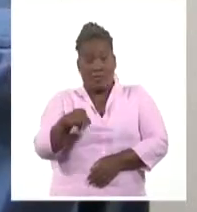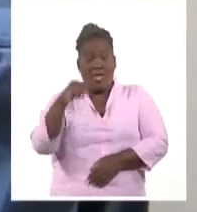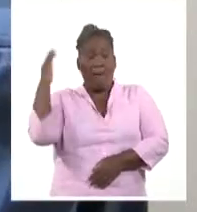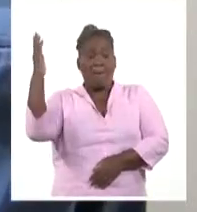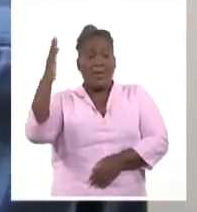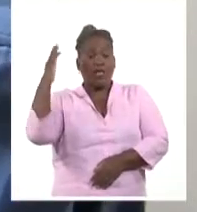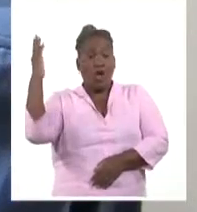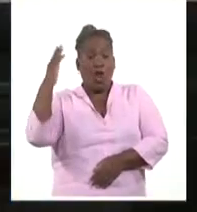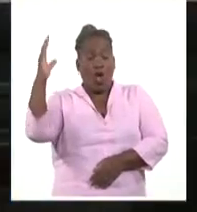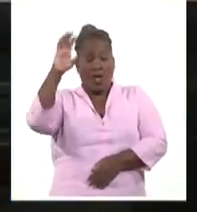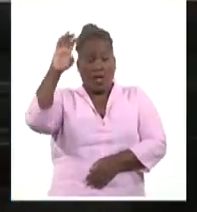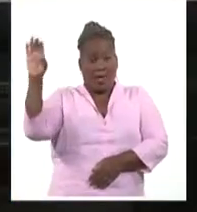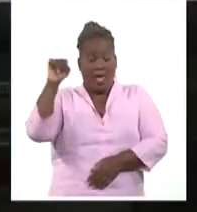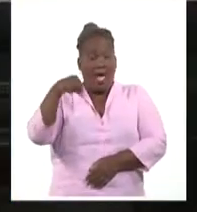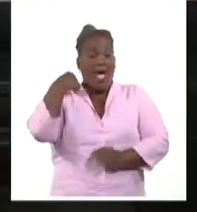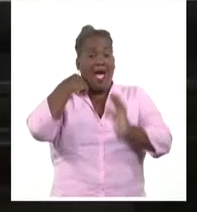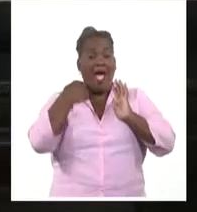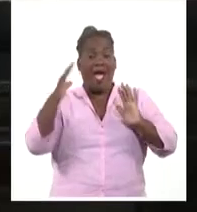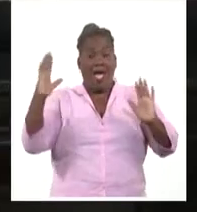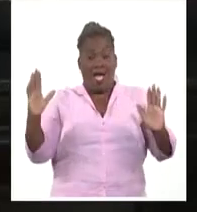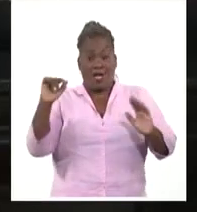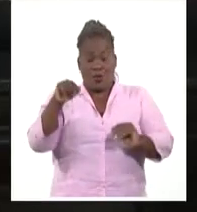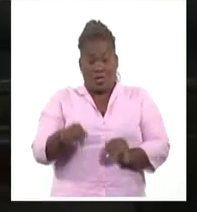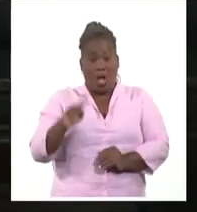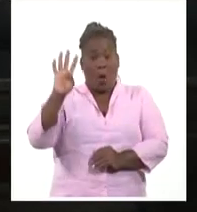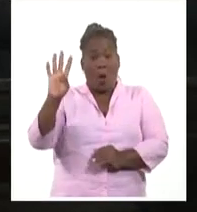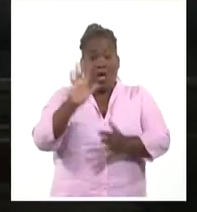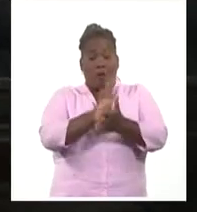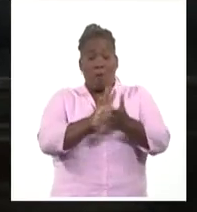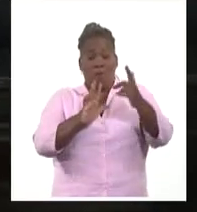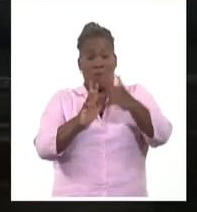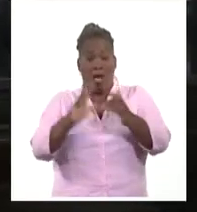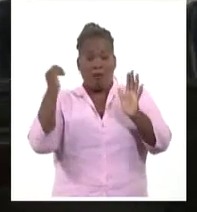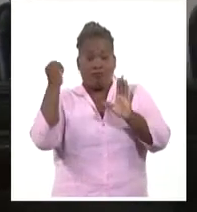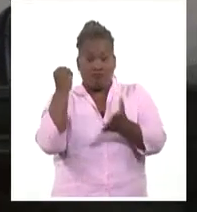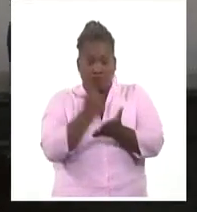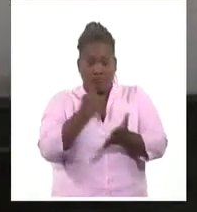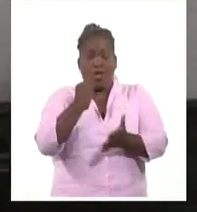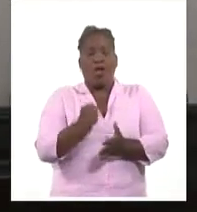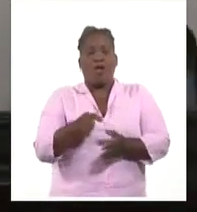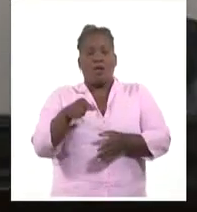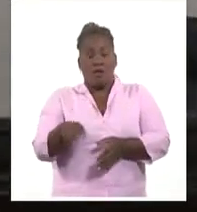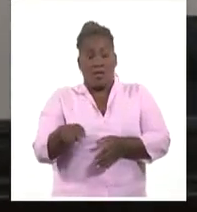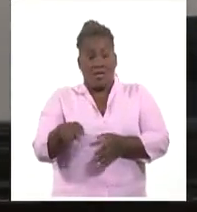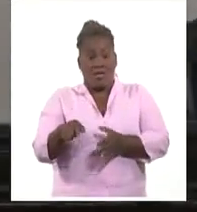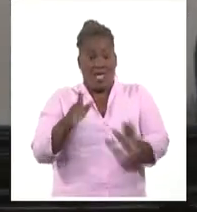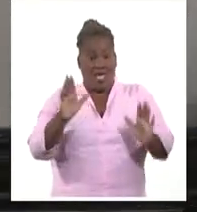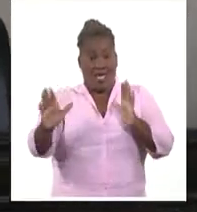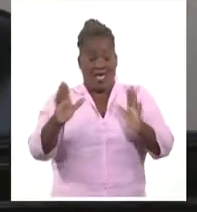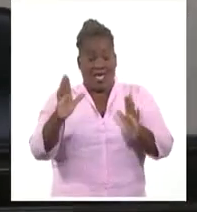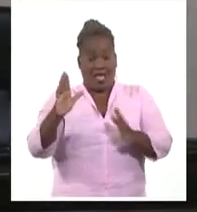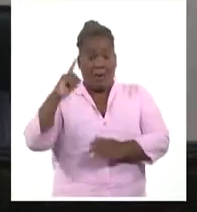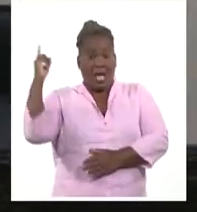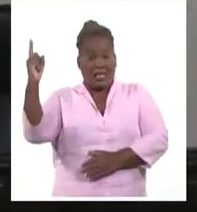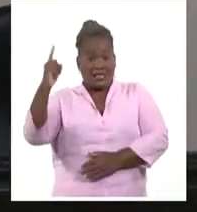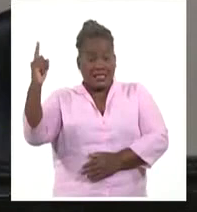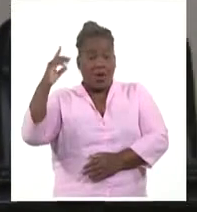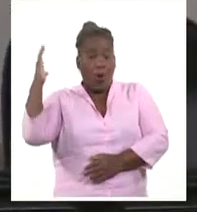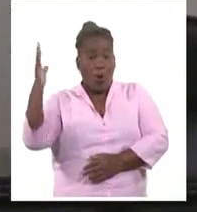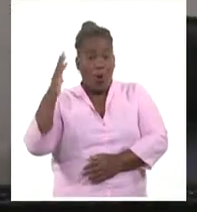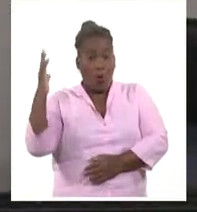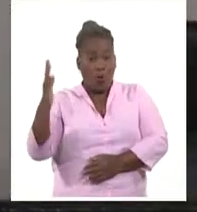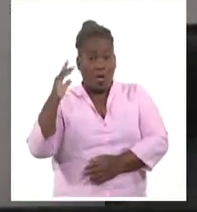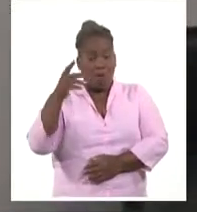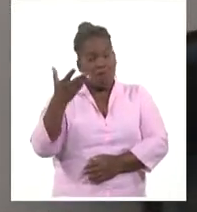Meteorología. Este año ha emitido el 4 de mayo su pronóstico oficial y prevé una temporada ciclónica activa con la formación